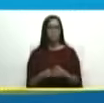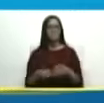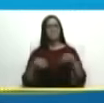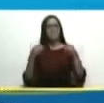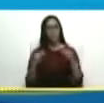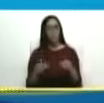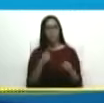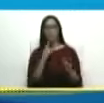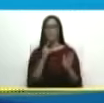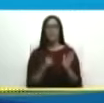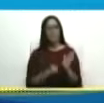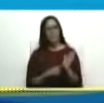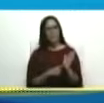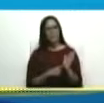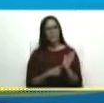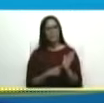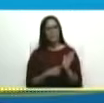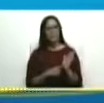Seguro absolutamente.